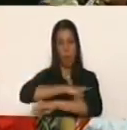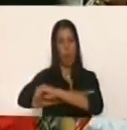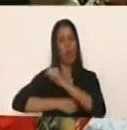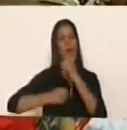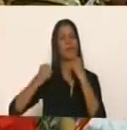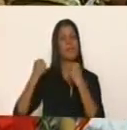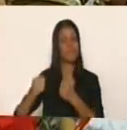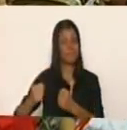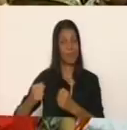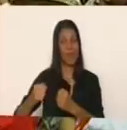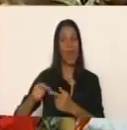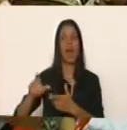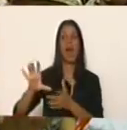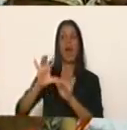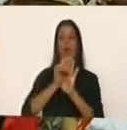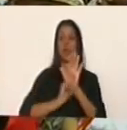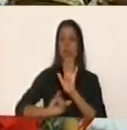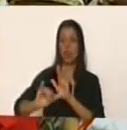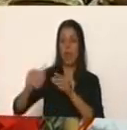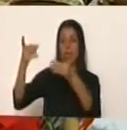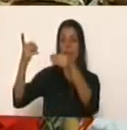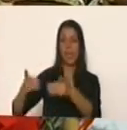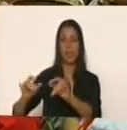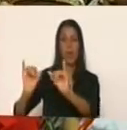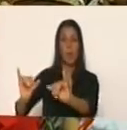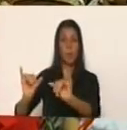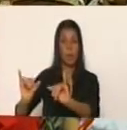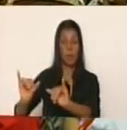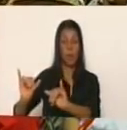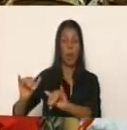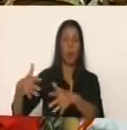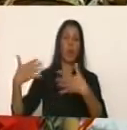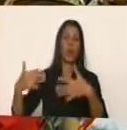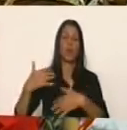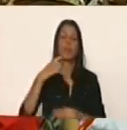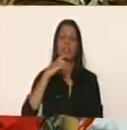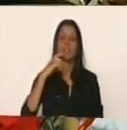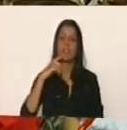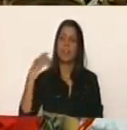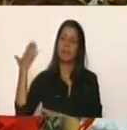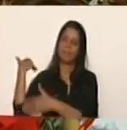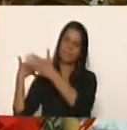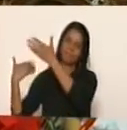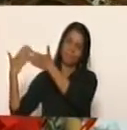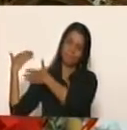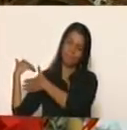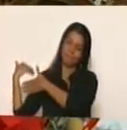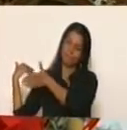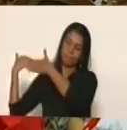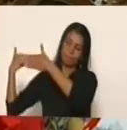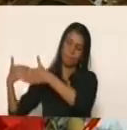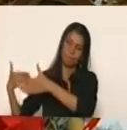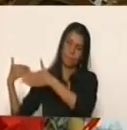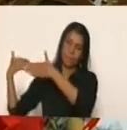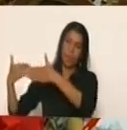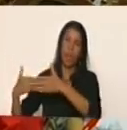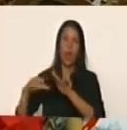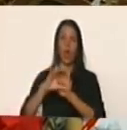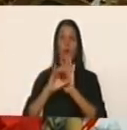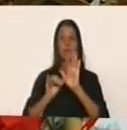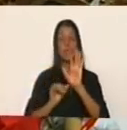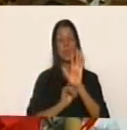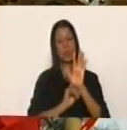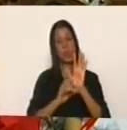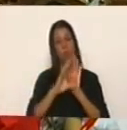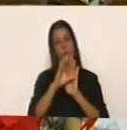costó muchos siglos de evolución, desde las 100 constituciones